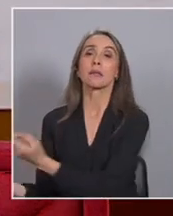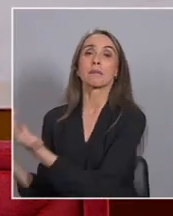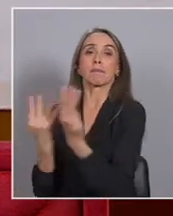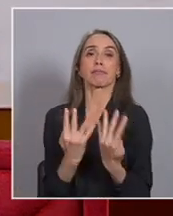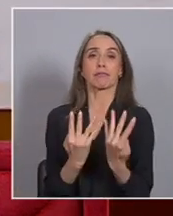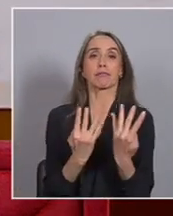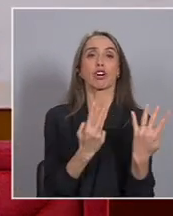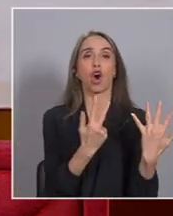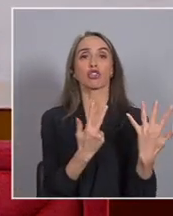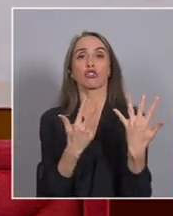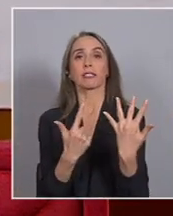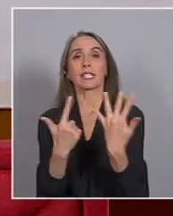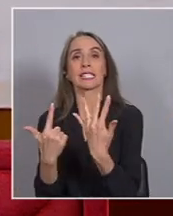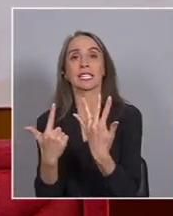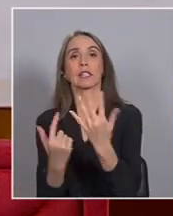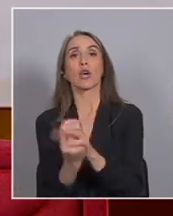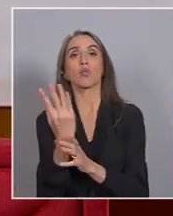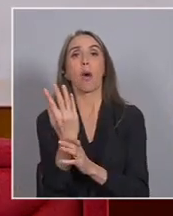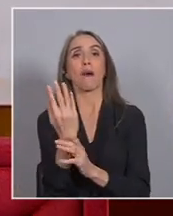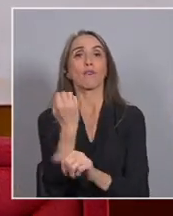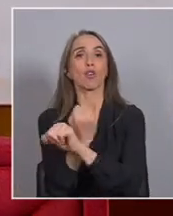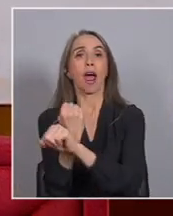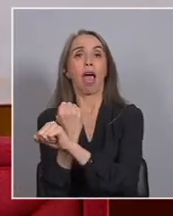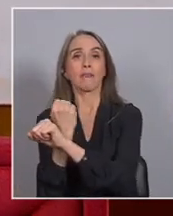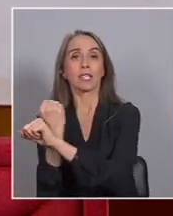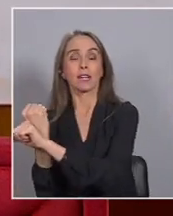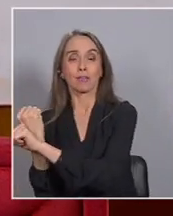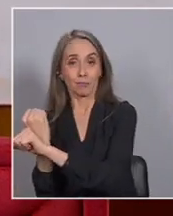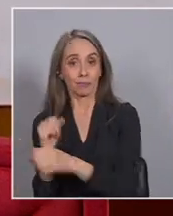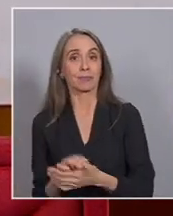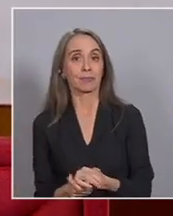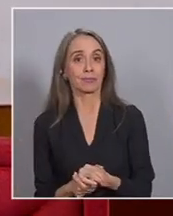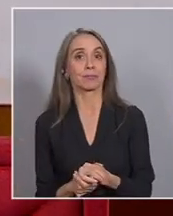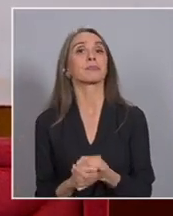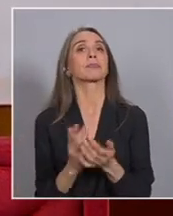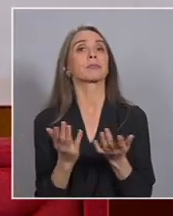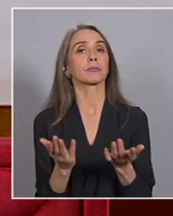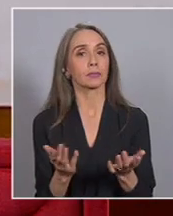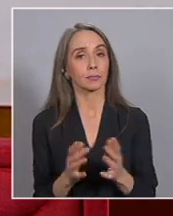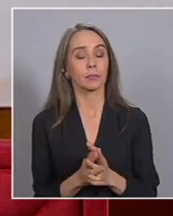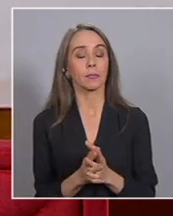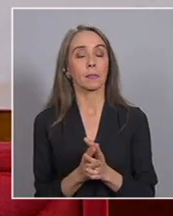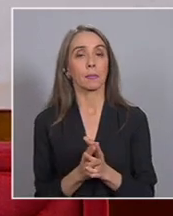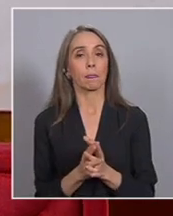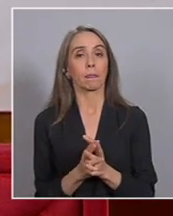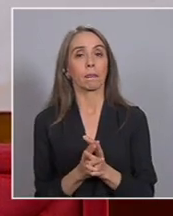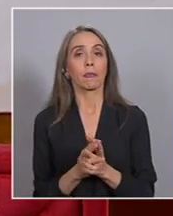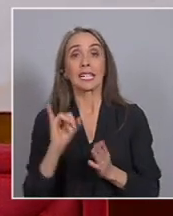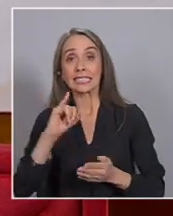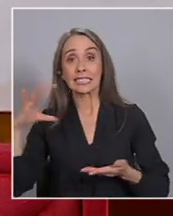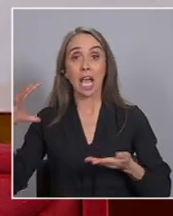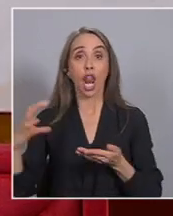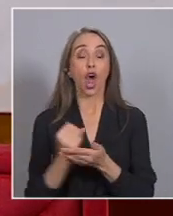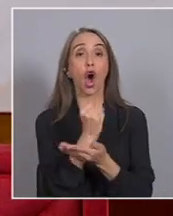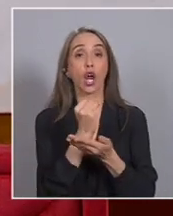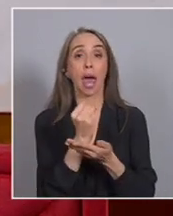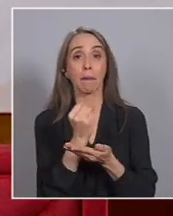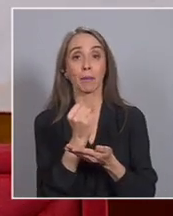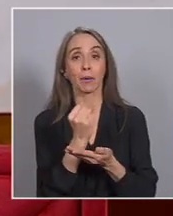a 877 nuevos efectivos. En definitiva, si logramos